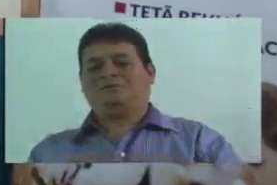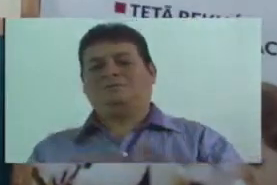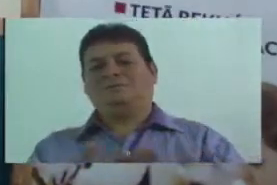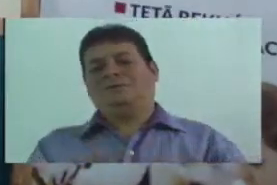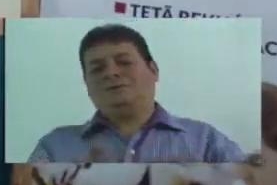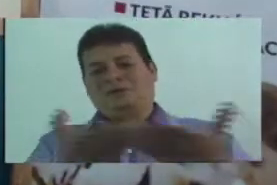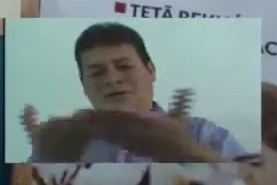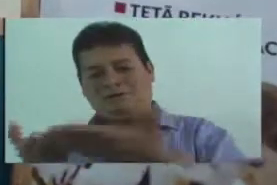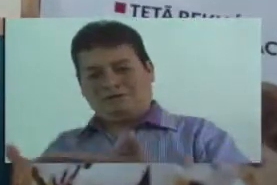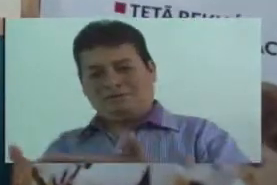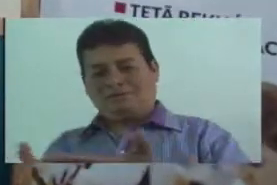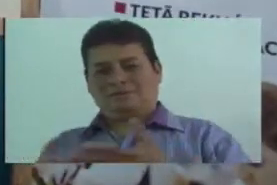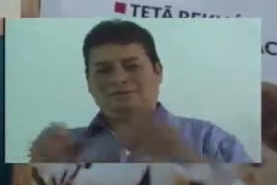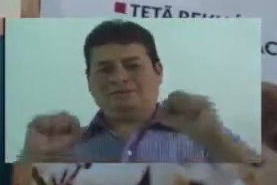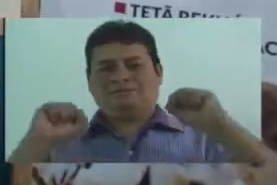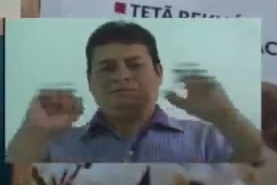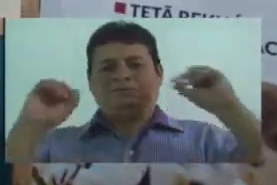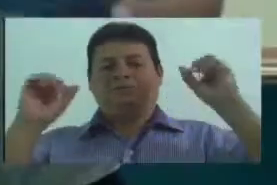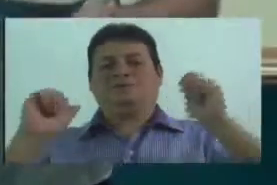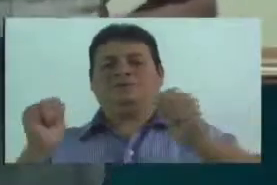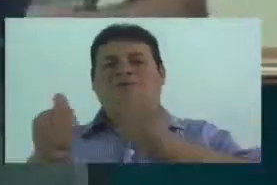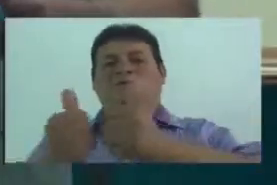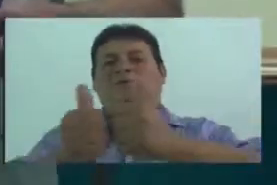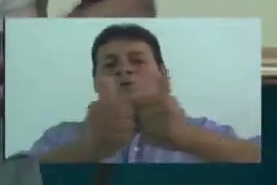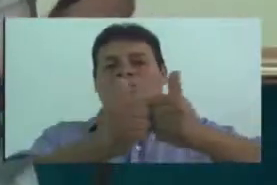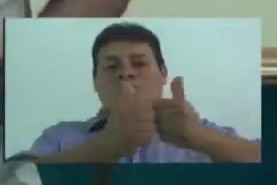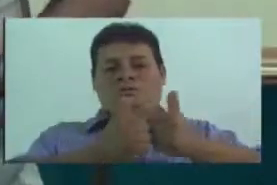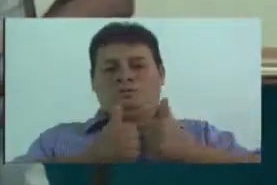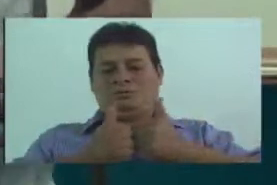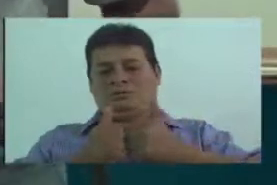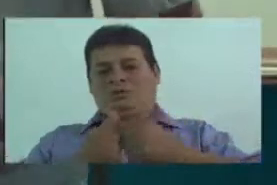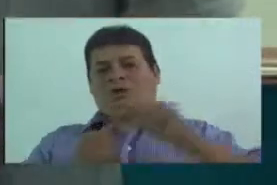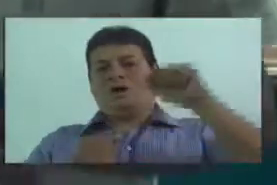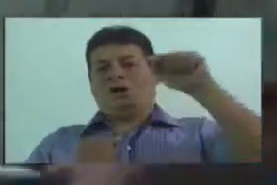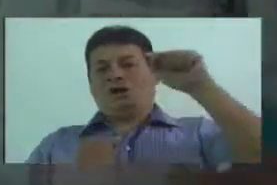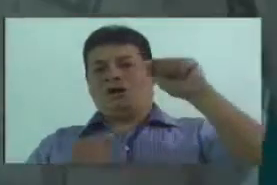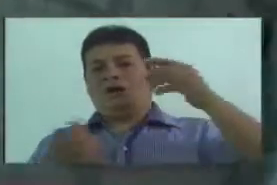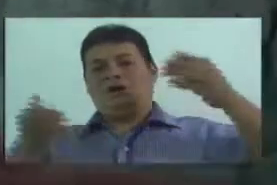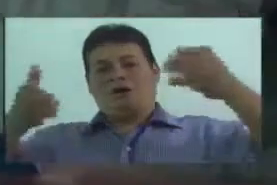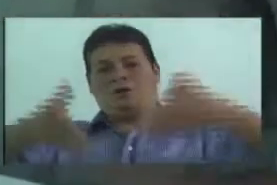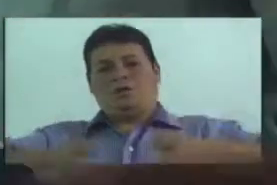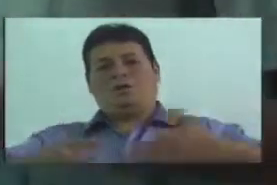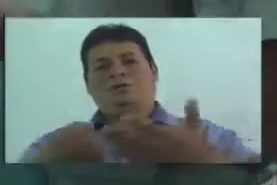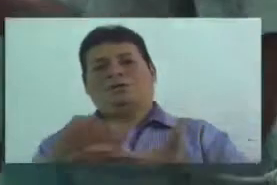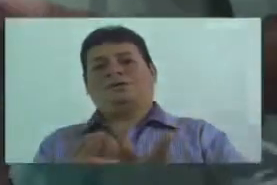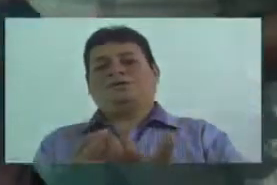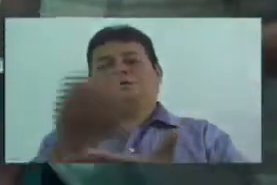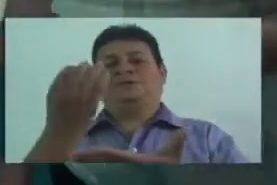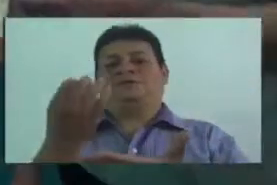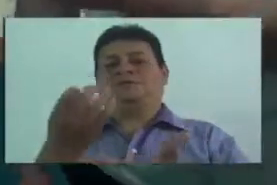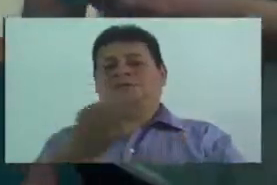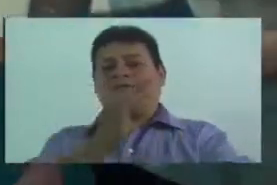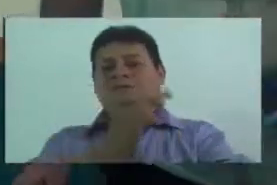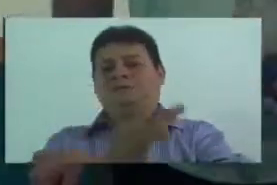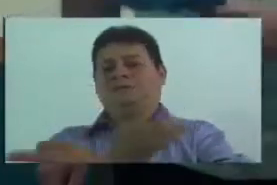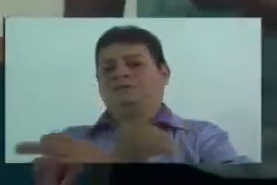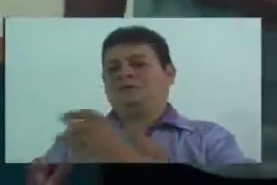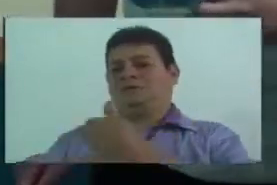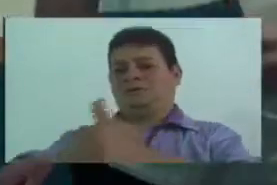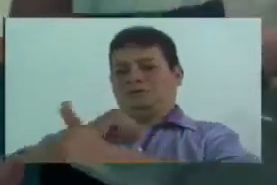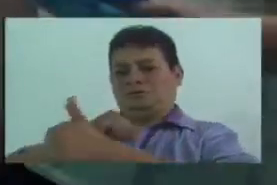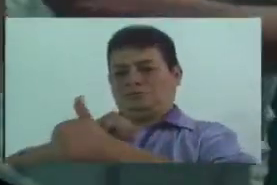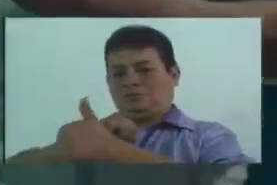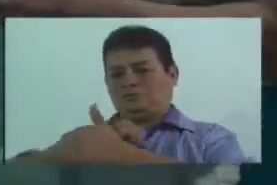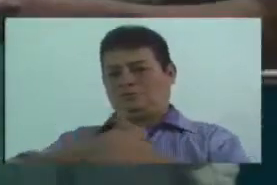entonces sin más preámbulo vamos a dar inicio a nuestra clase de hoy. Tenemos la capacidad que